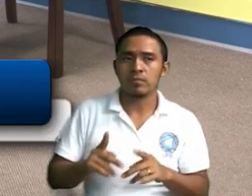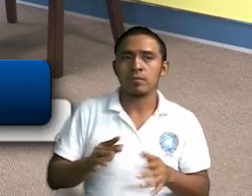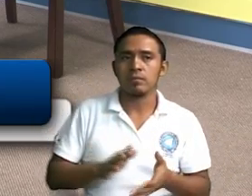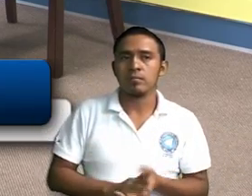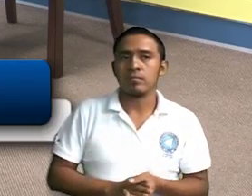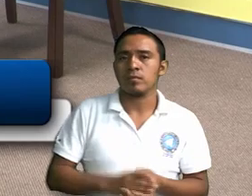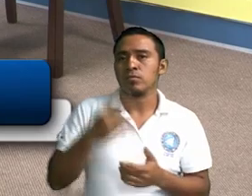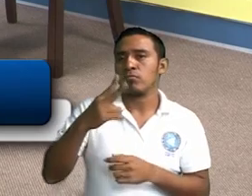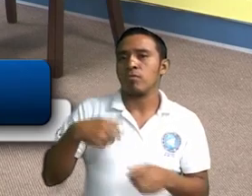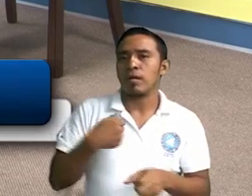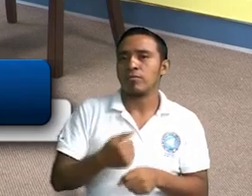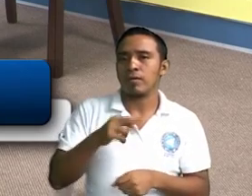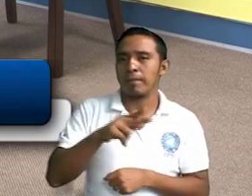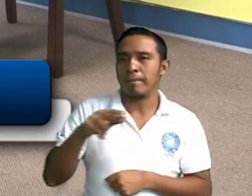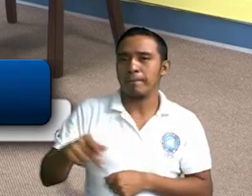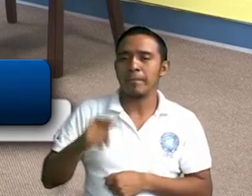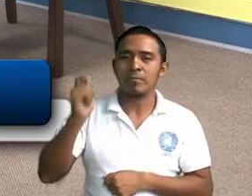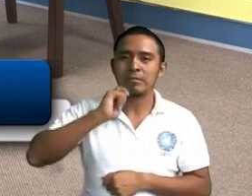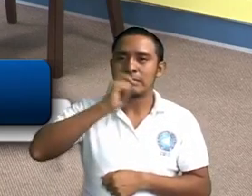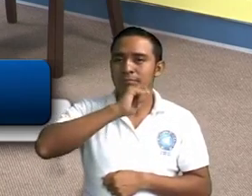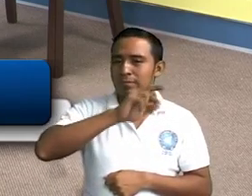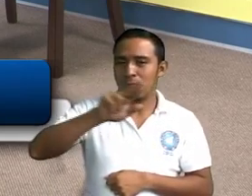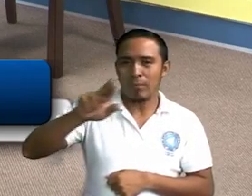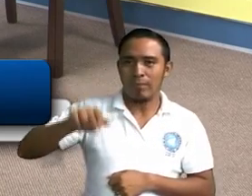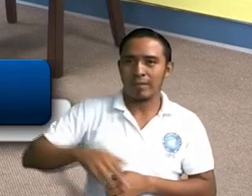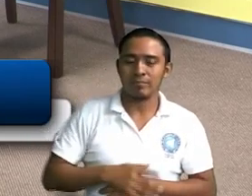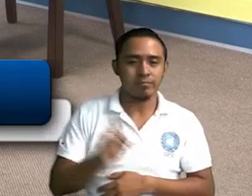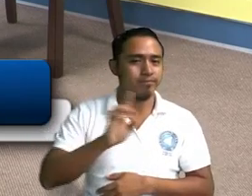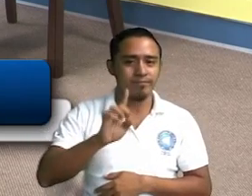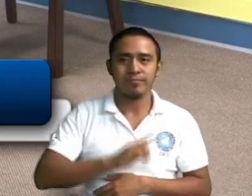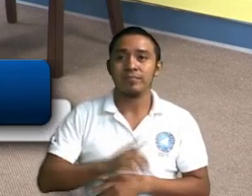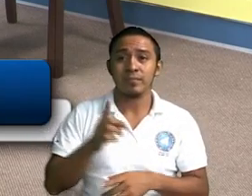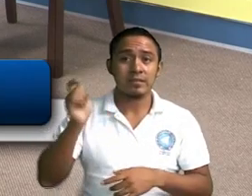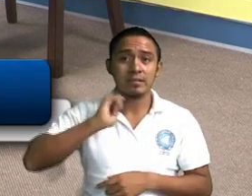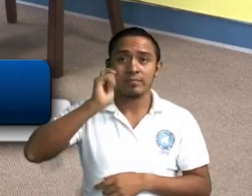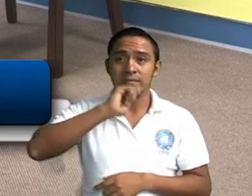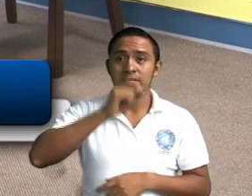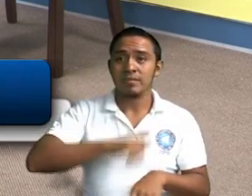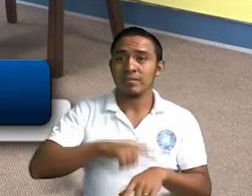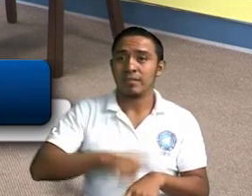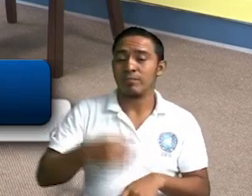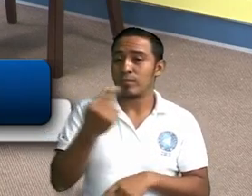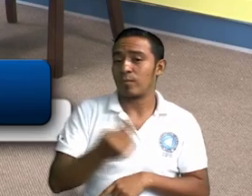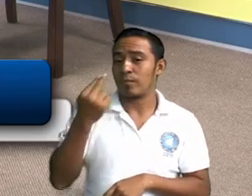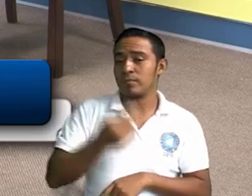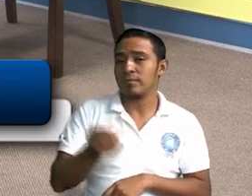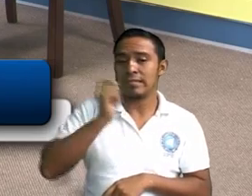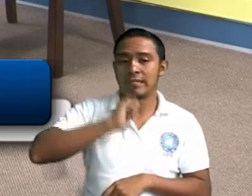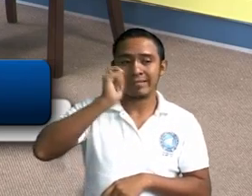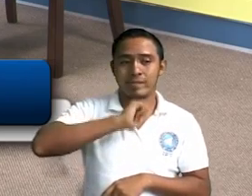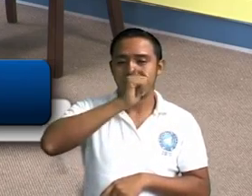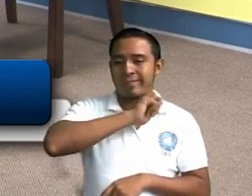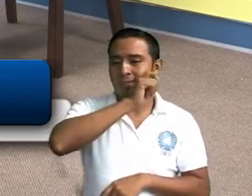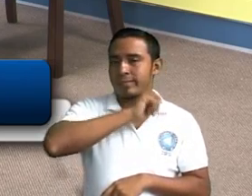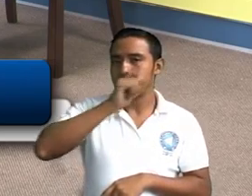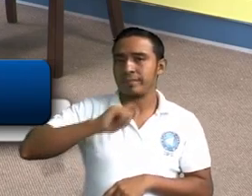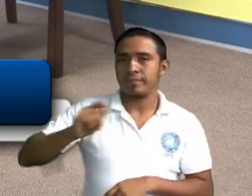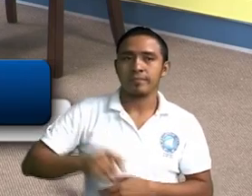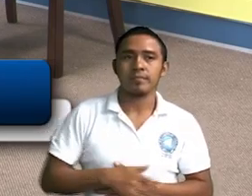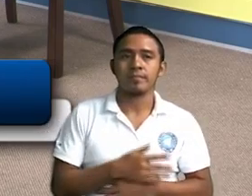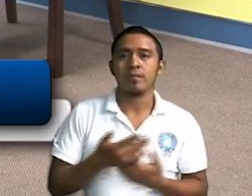dos años el cepillo tienen que cambiarse porque también tiene su tiempo de vida útil como todo verdad